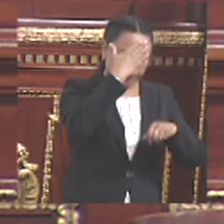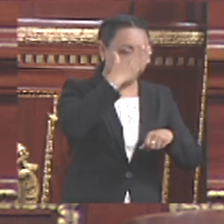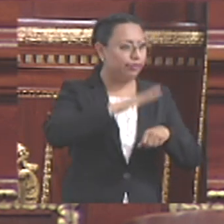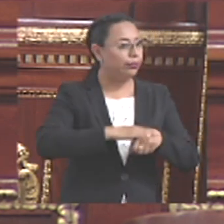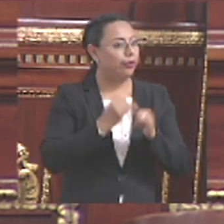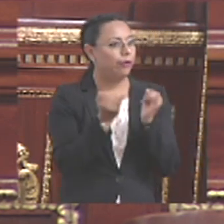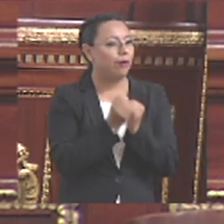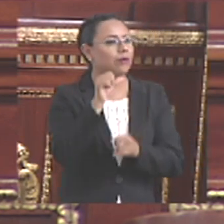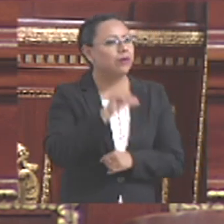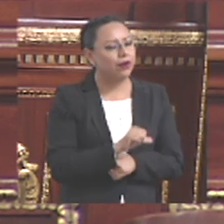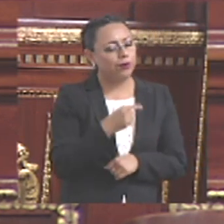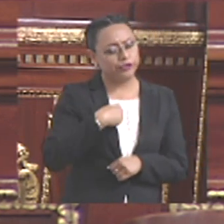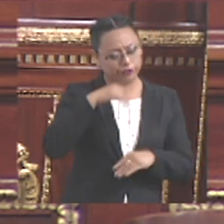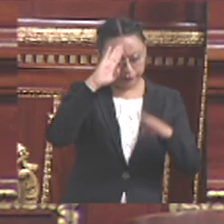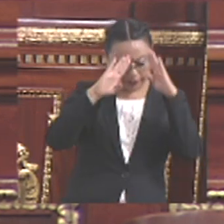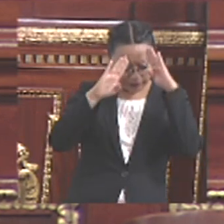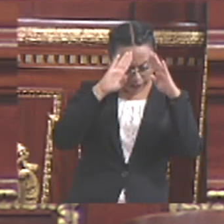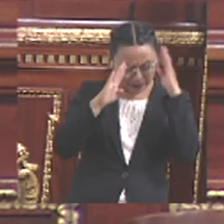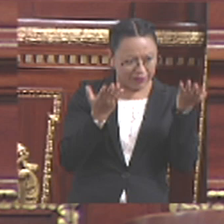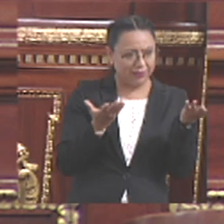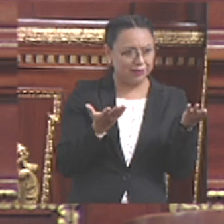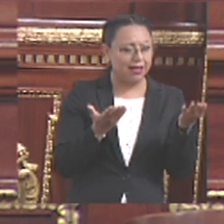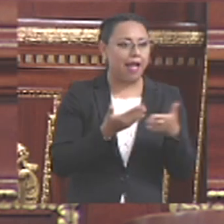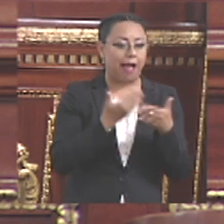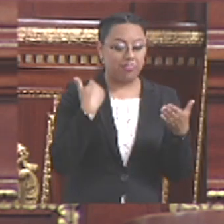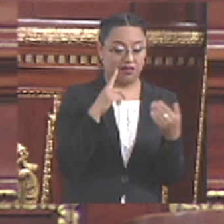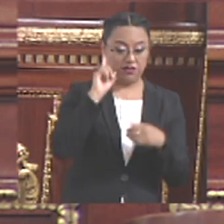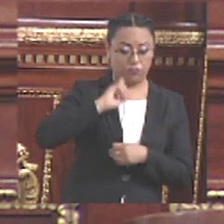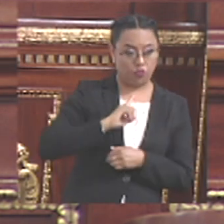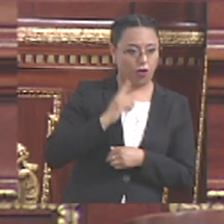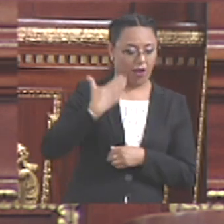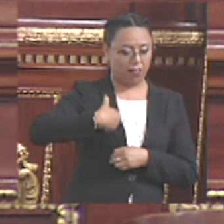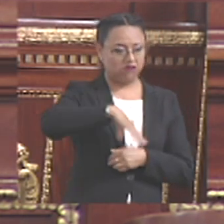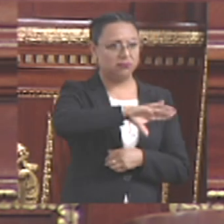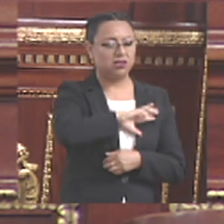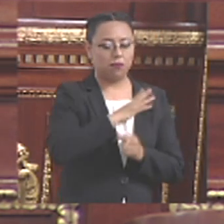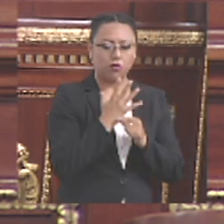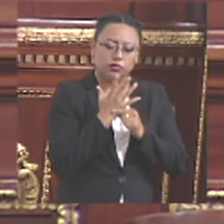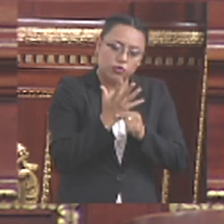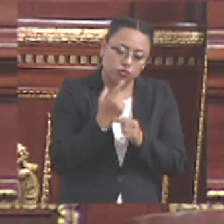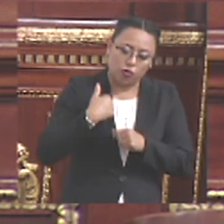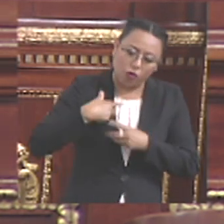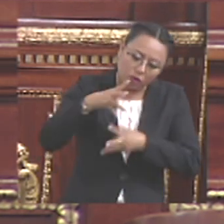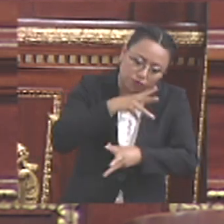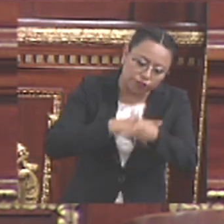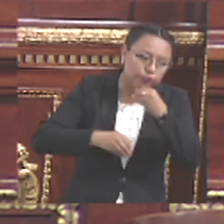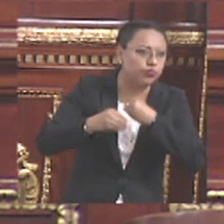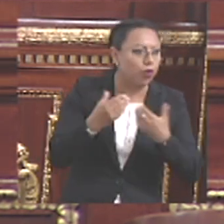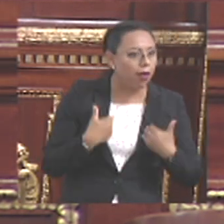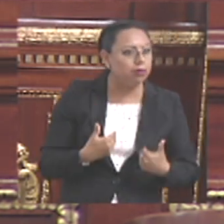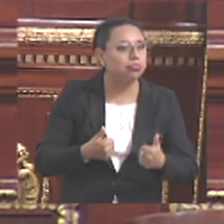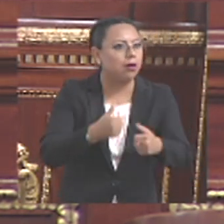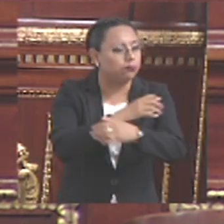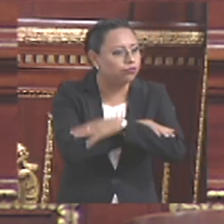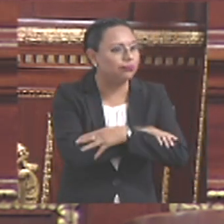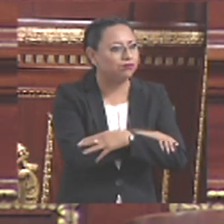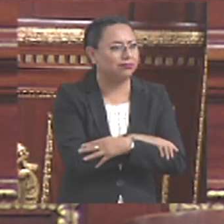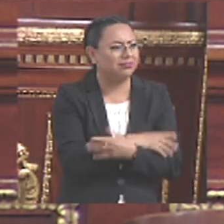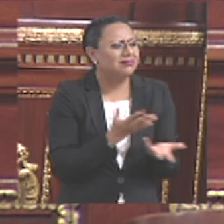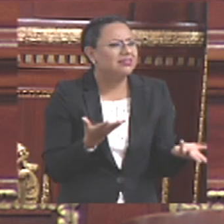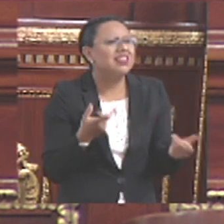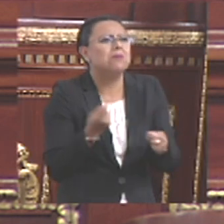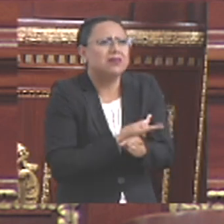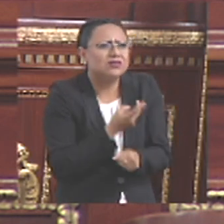humanismo mexicano que tanto profesó la doctora Claudia Sheinbaum? ¿En dónde quedaron las promesas de campaña